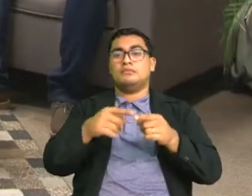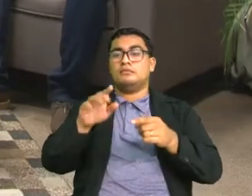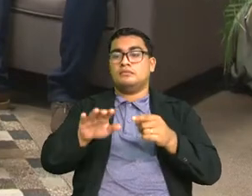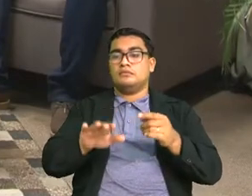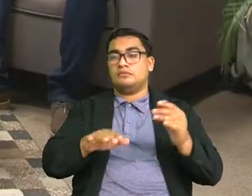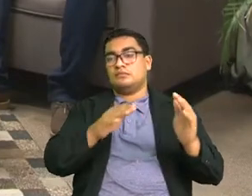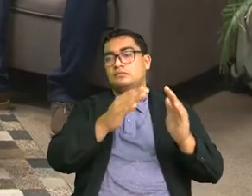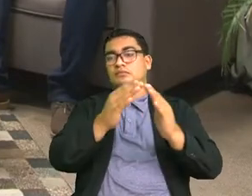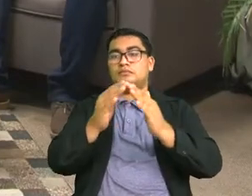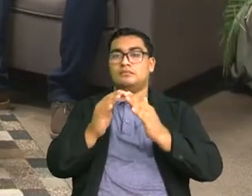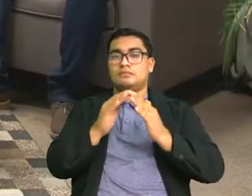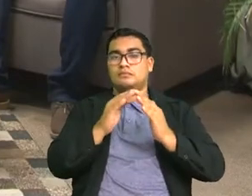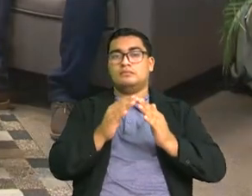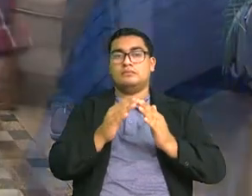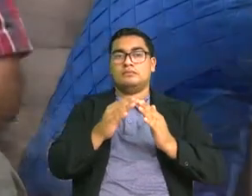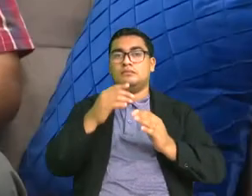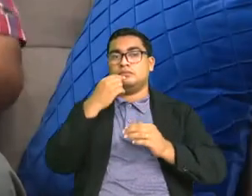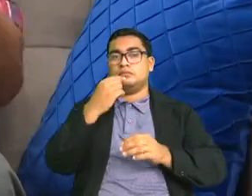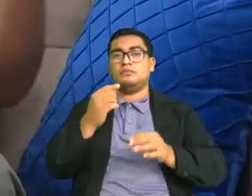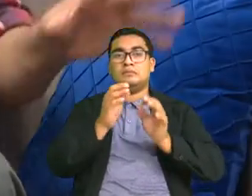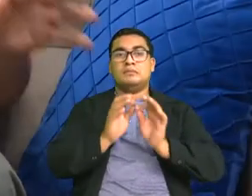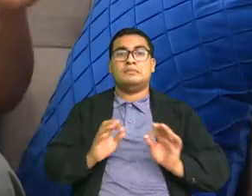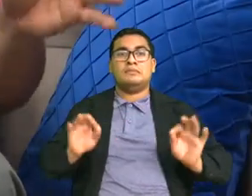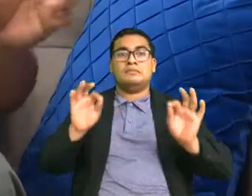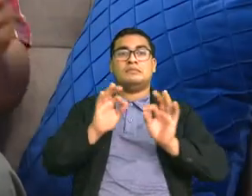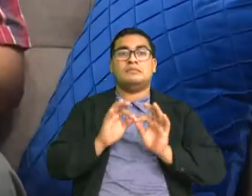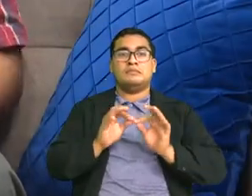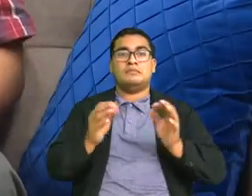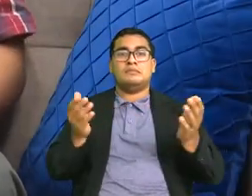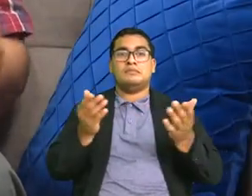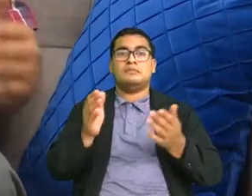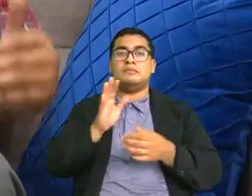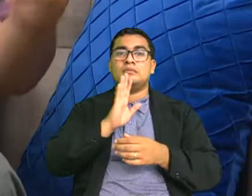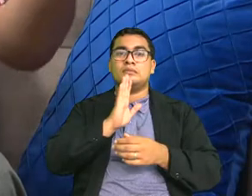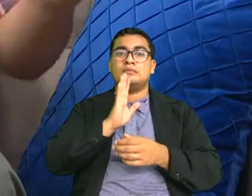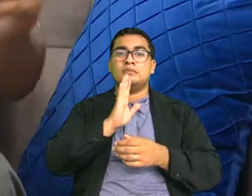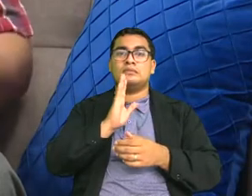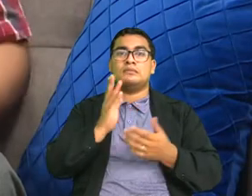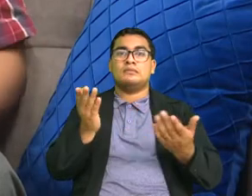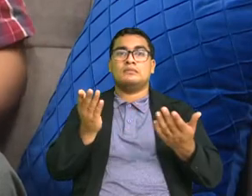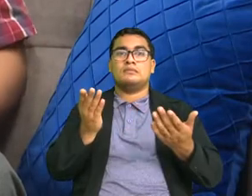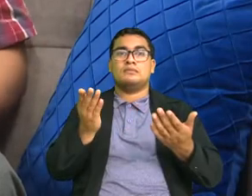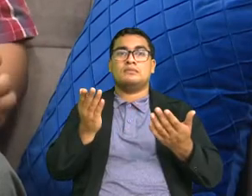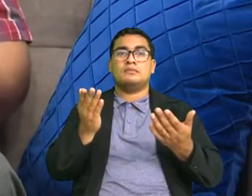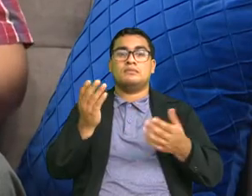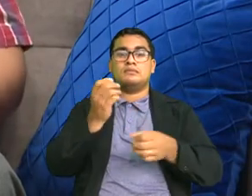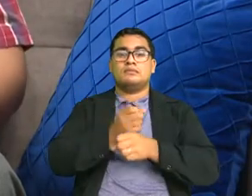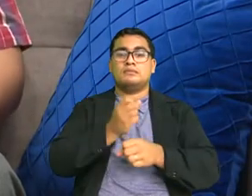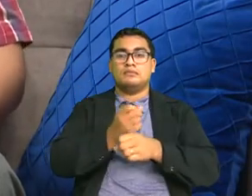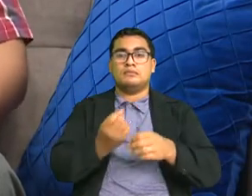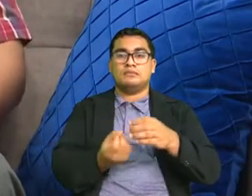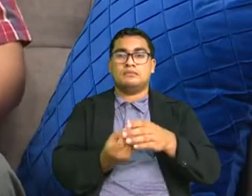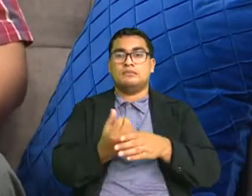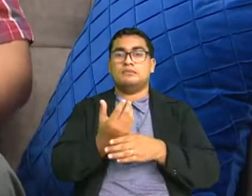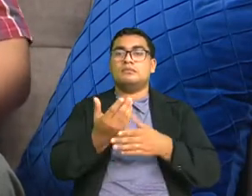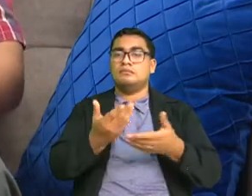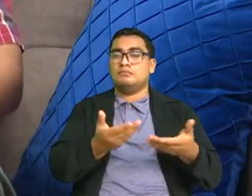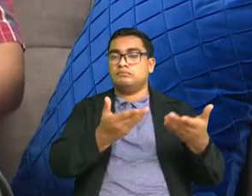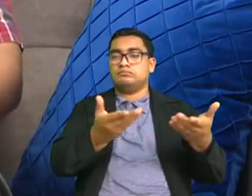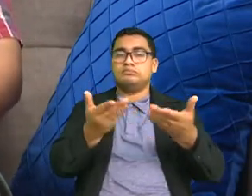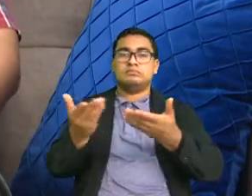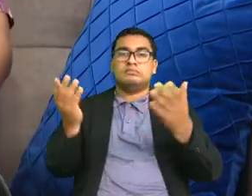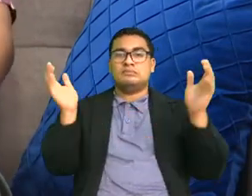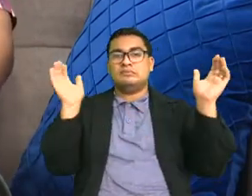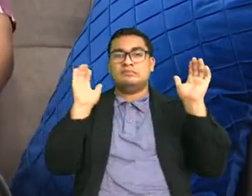no que es otra realidad que pocas veces se habla cuando se incrementa la producción también se abastece en los mercados